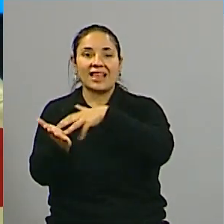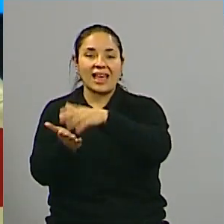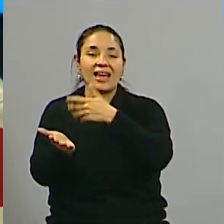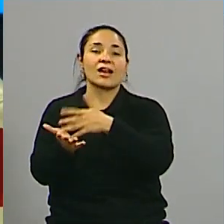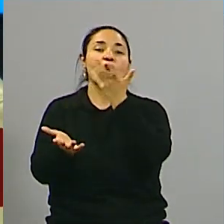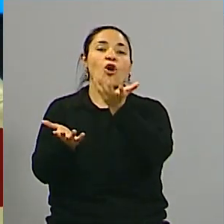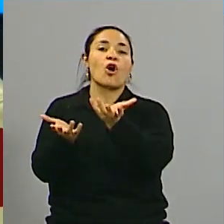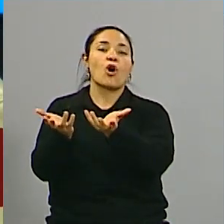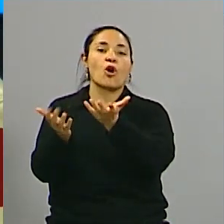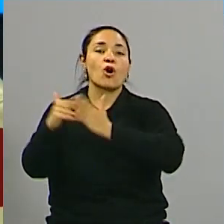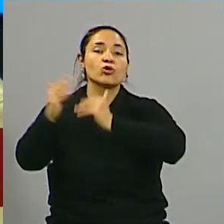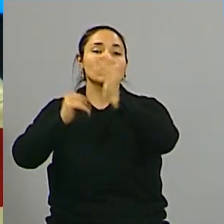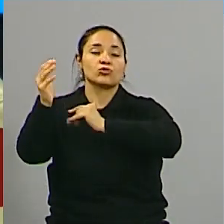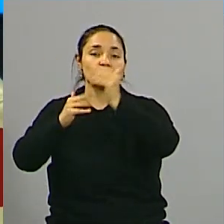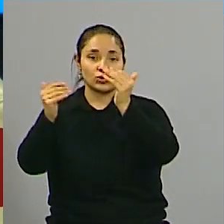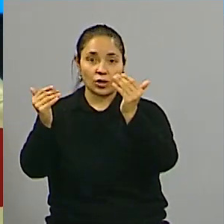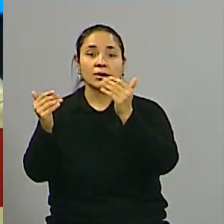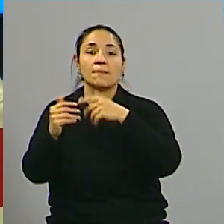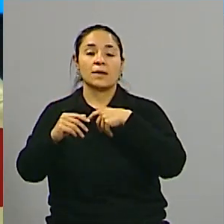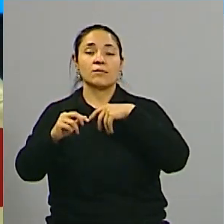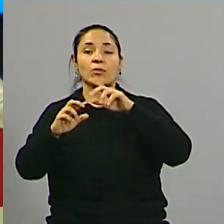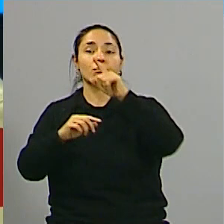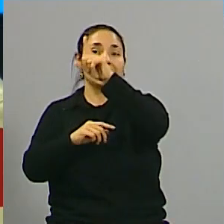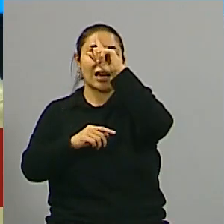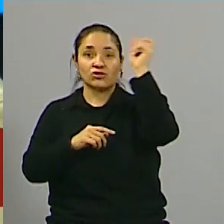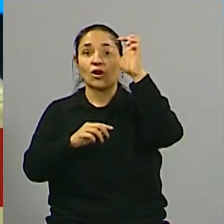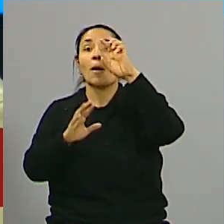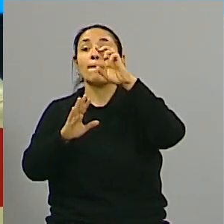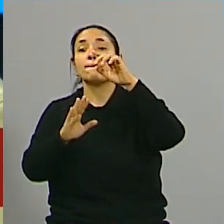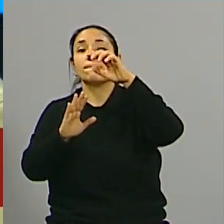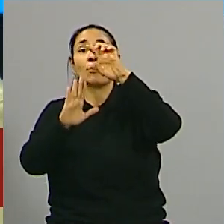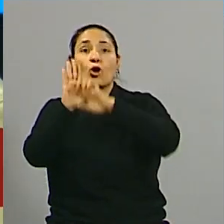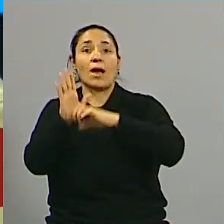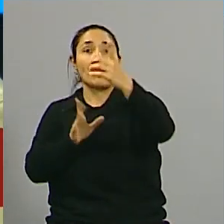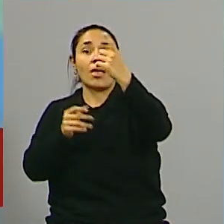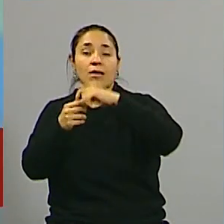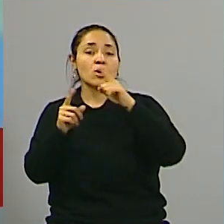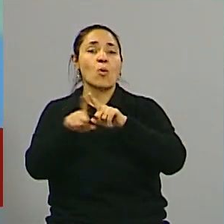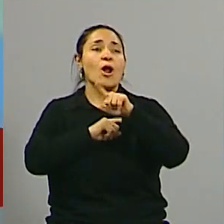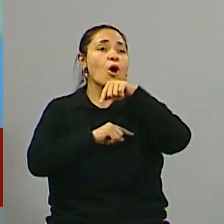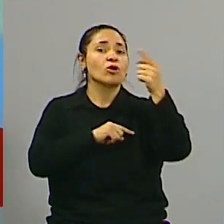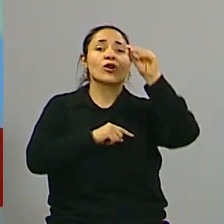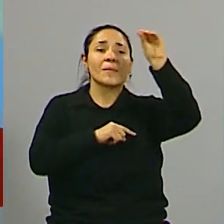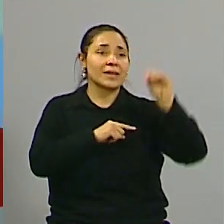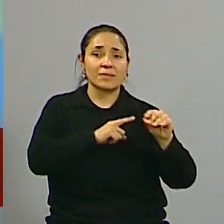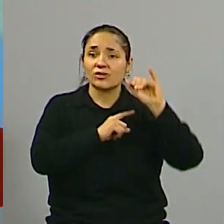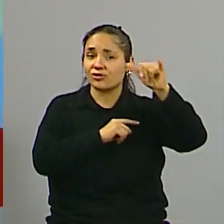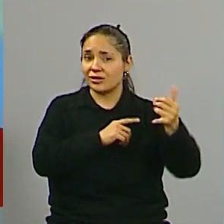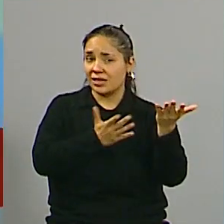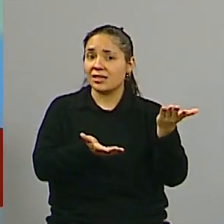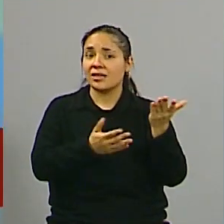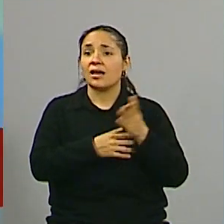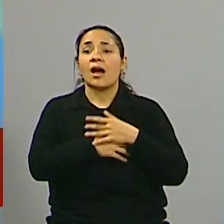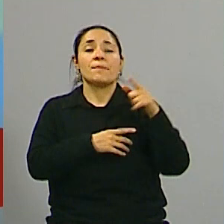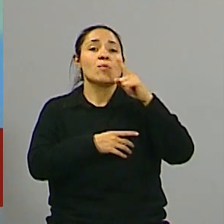de viviendas con programas de la Nación, como sí han hecho otros departamentos. Claro. Digamos, ¿no? Yo vuelvo, insisto eso, ¿no? Hay muchas gestiones que han hecho